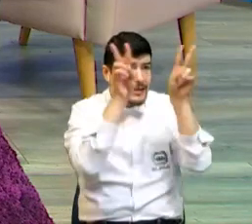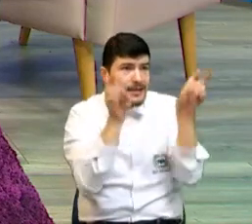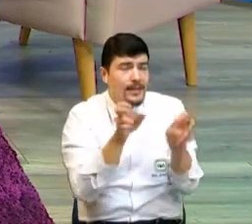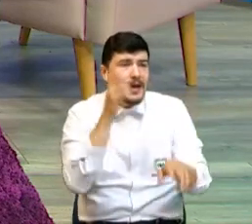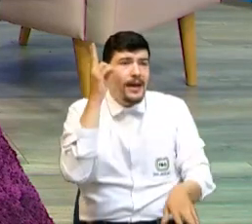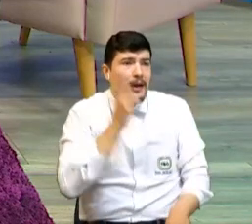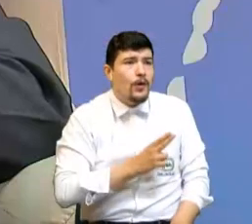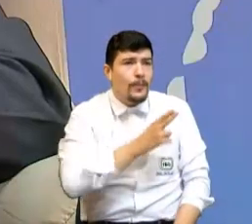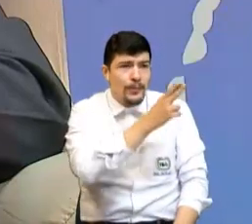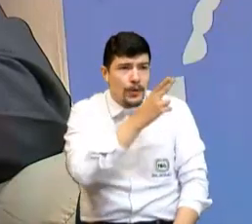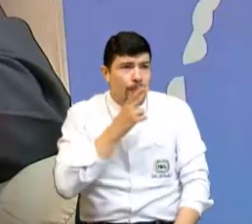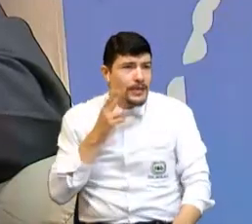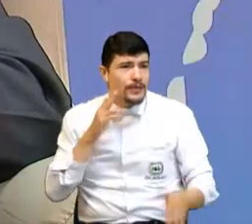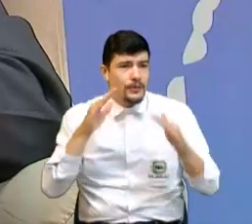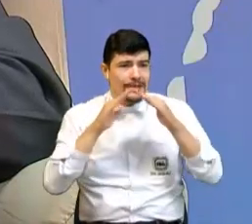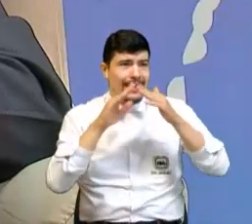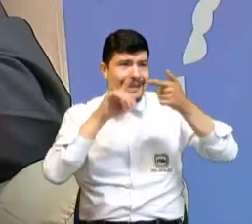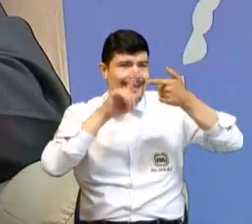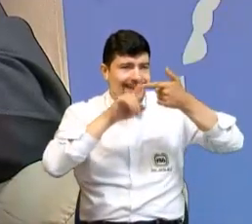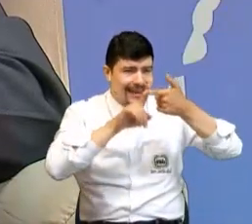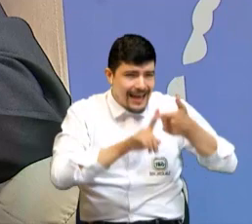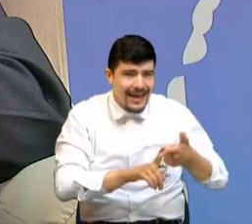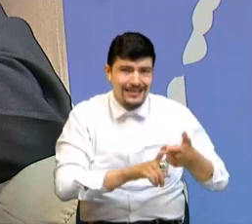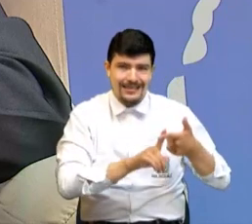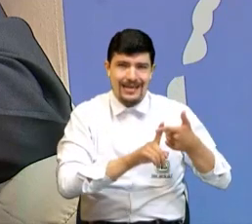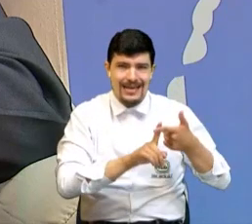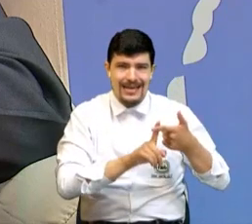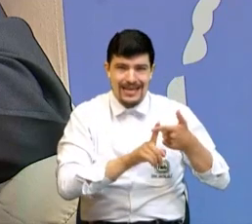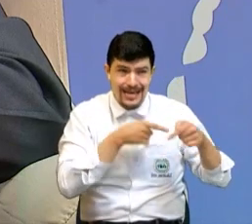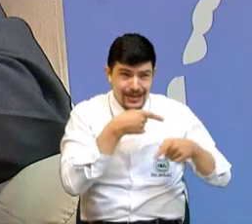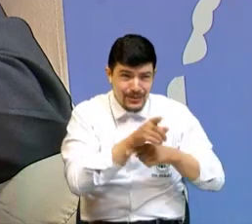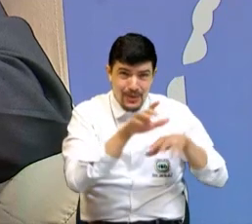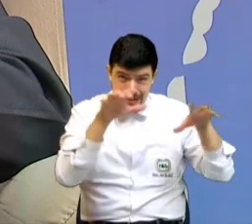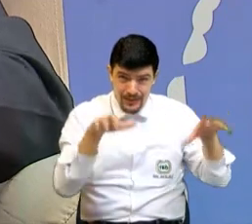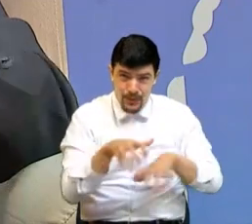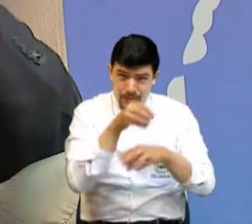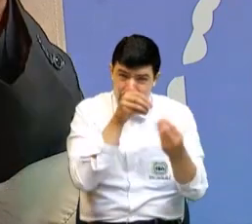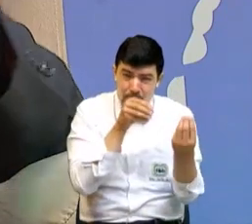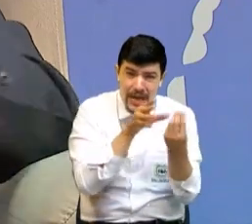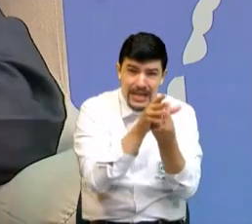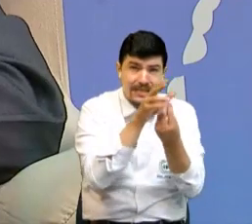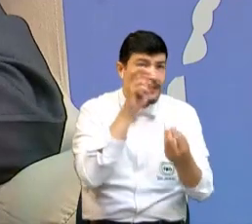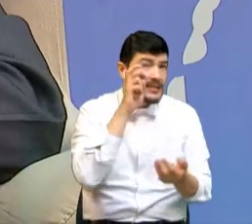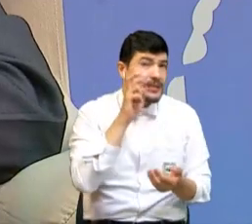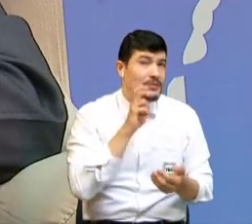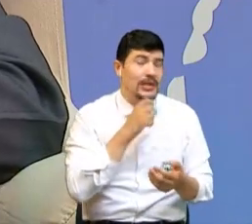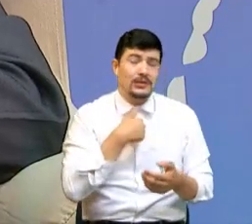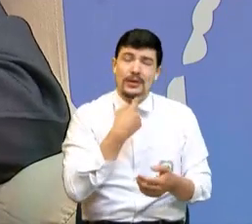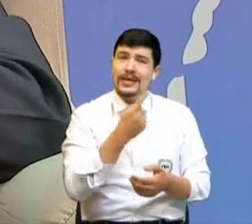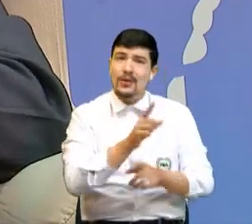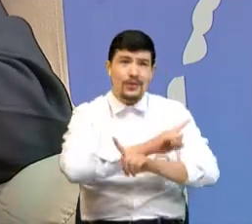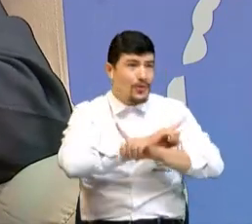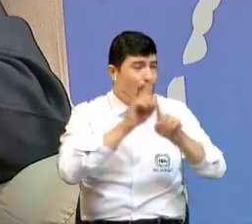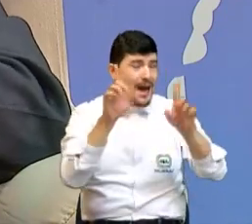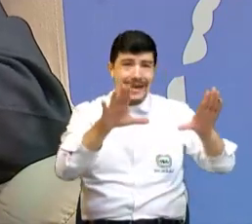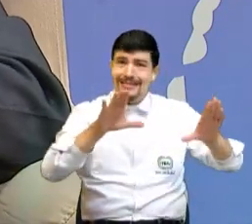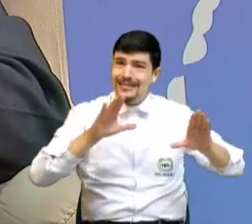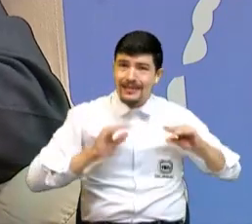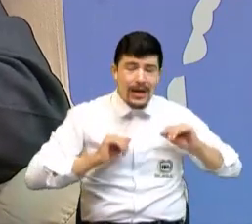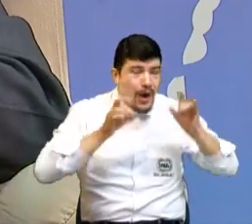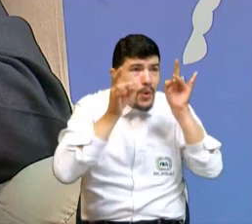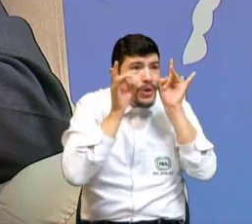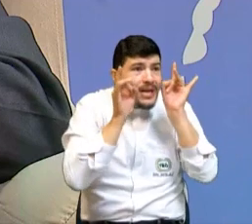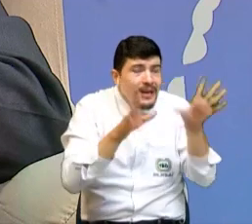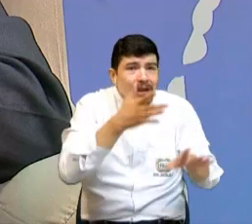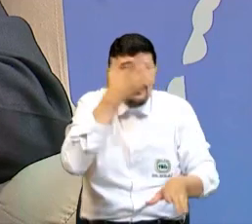compromiso de la iglesia en esta clase de delitos, insisto que son abominables porque